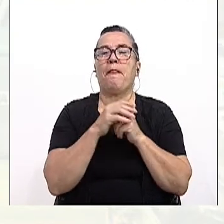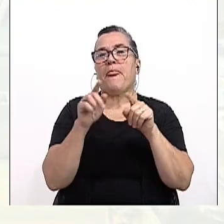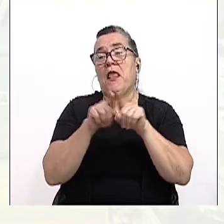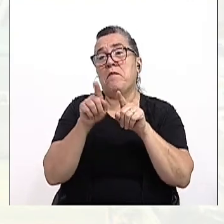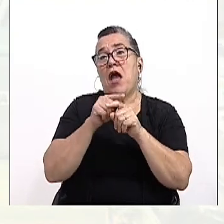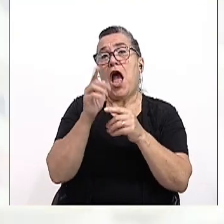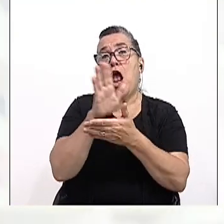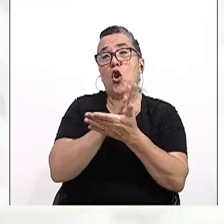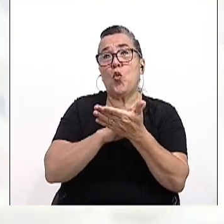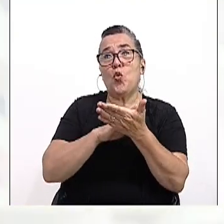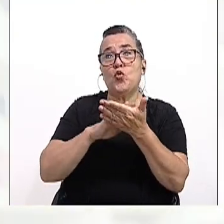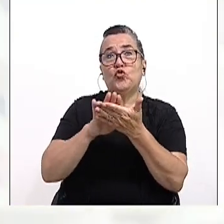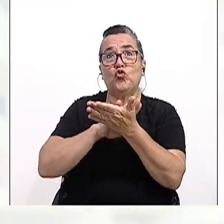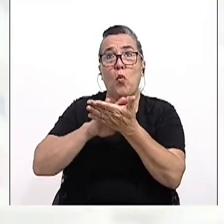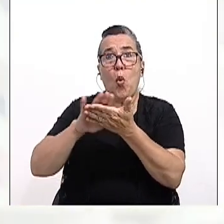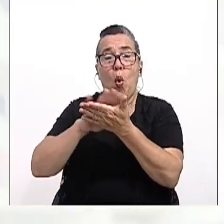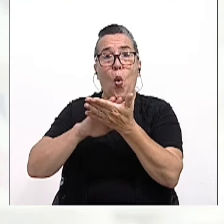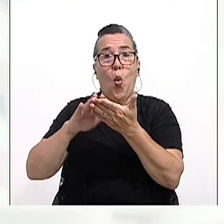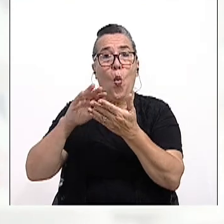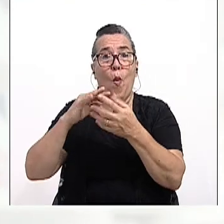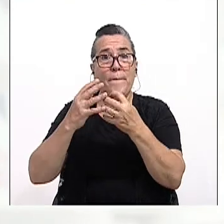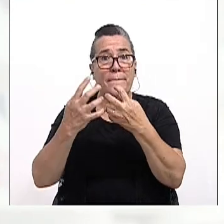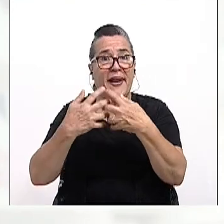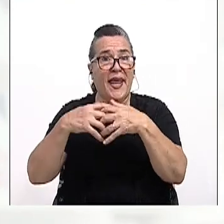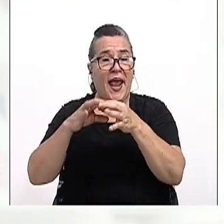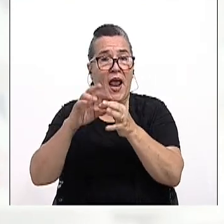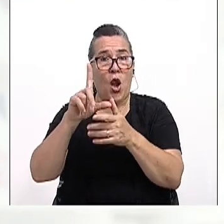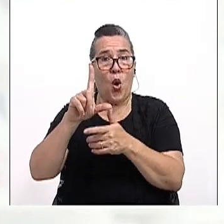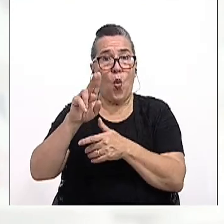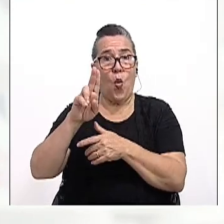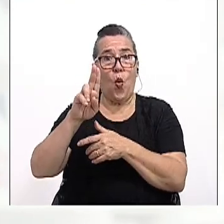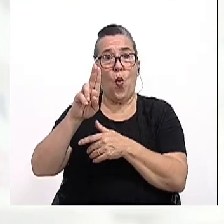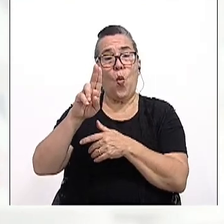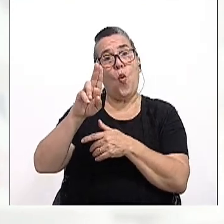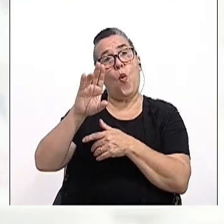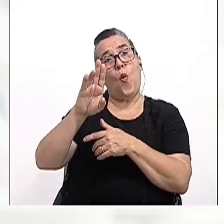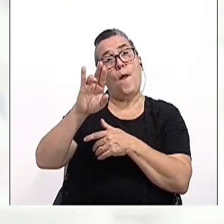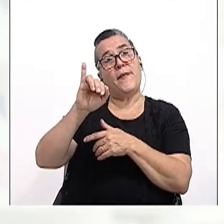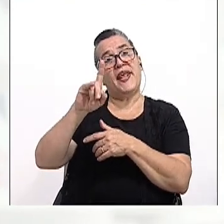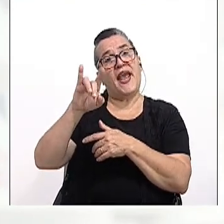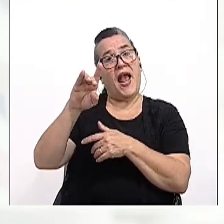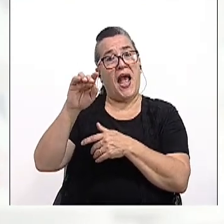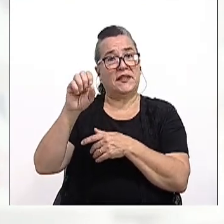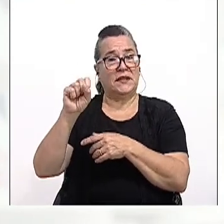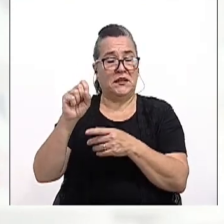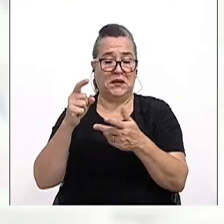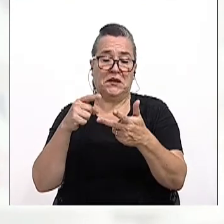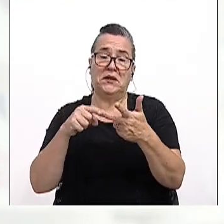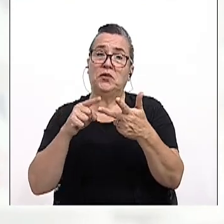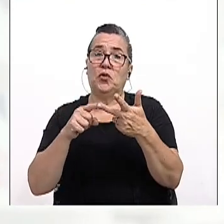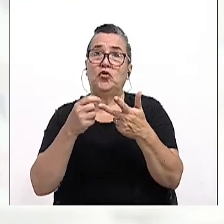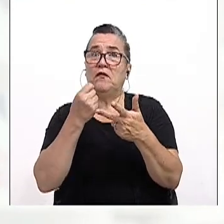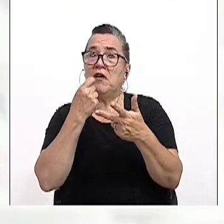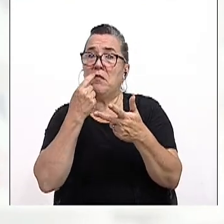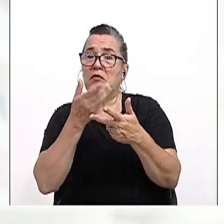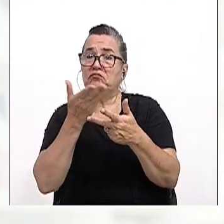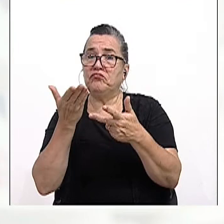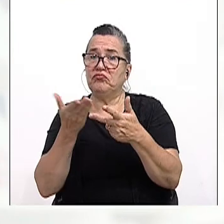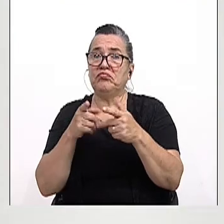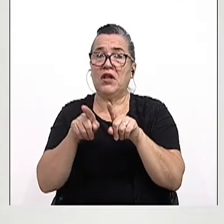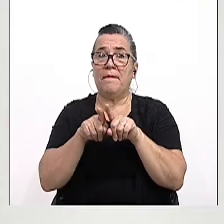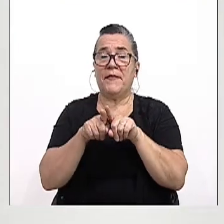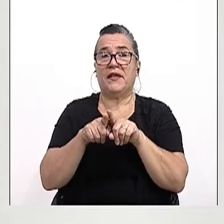algunos lubricantes. Otro ejemplo son en productos farmacéuticos, ahí también encontramos ejemplos